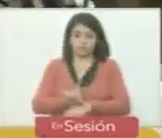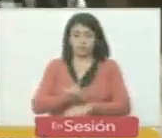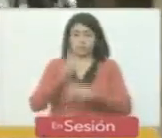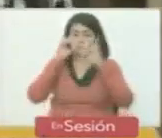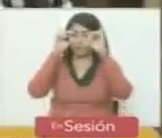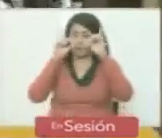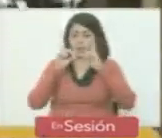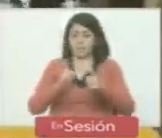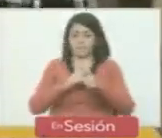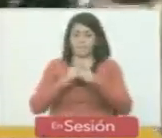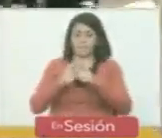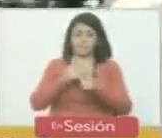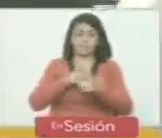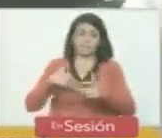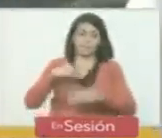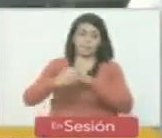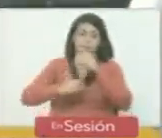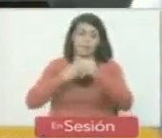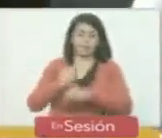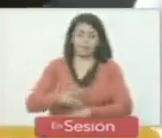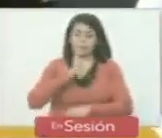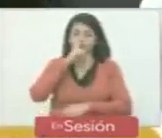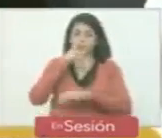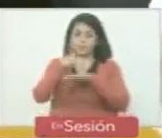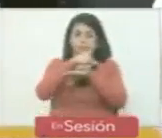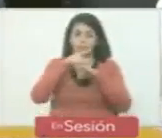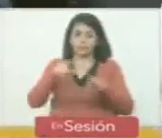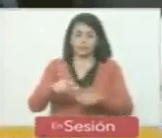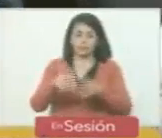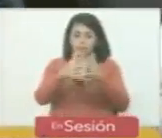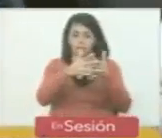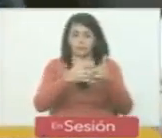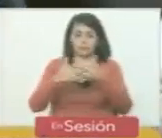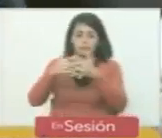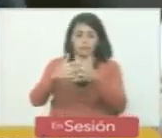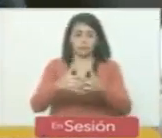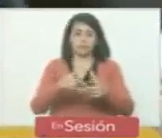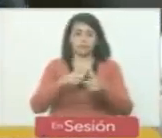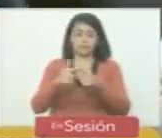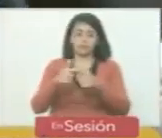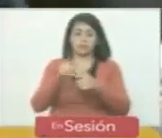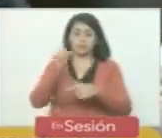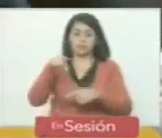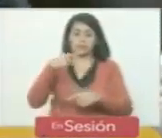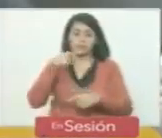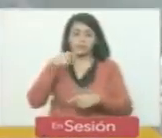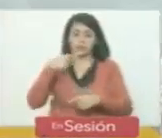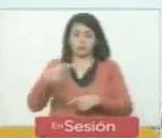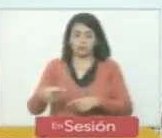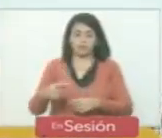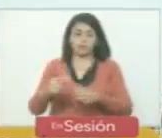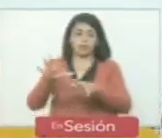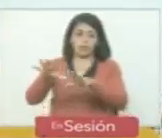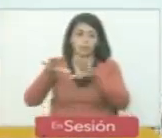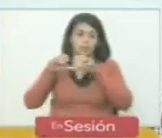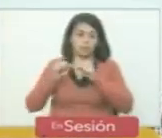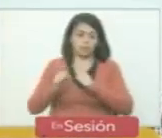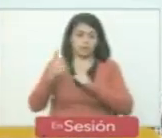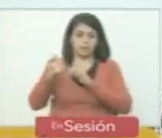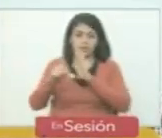categórica las pretensiones latrocidas del gobierno de los Estados Unidos de Norteamérica de